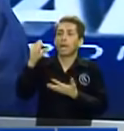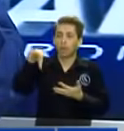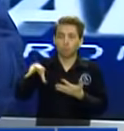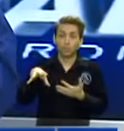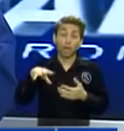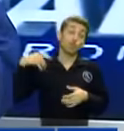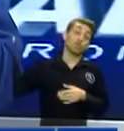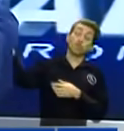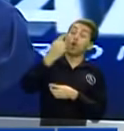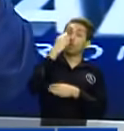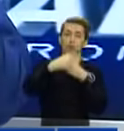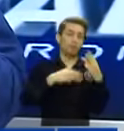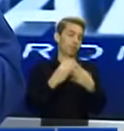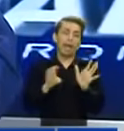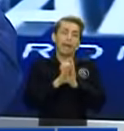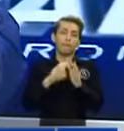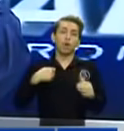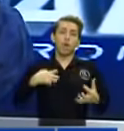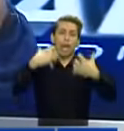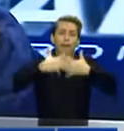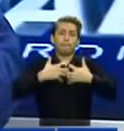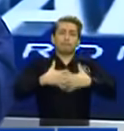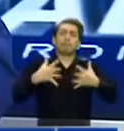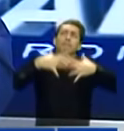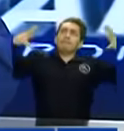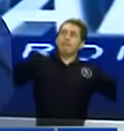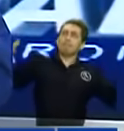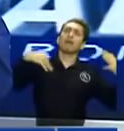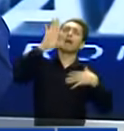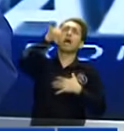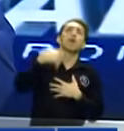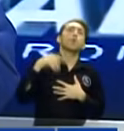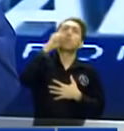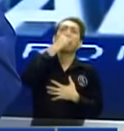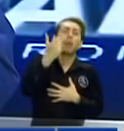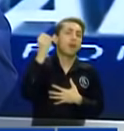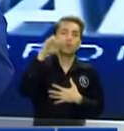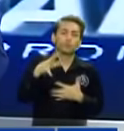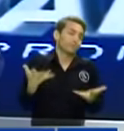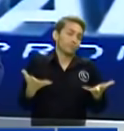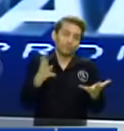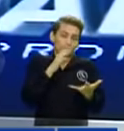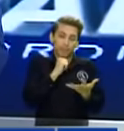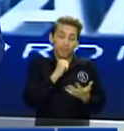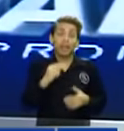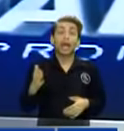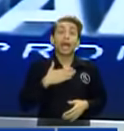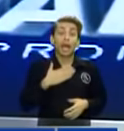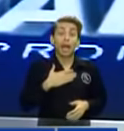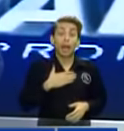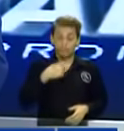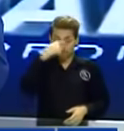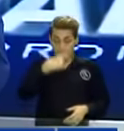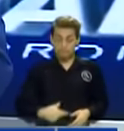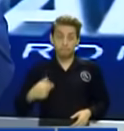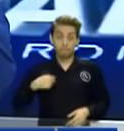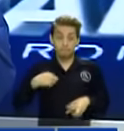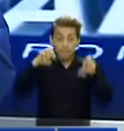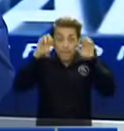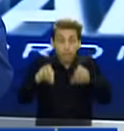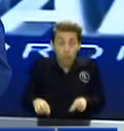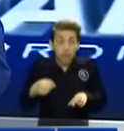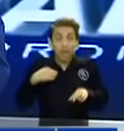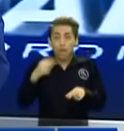gran empresa que está trabajando no tiene por qué postergar su pago. Es el guatemalteco, el de a pie, el que vive del día a día, el